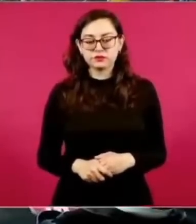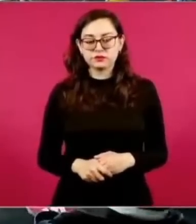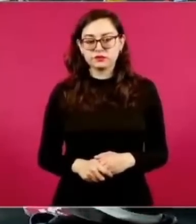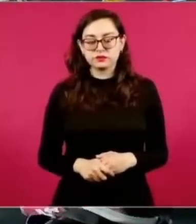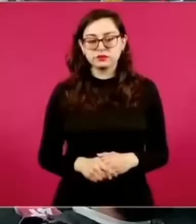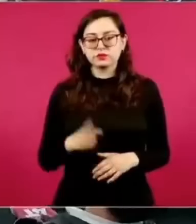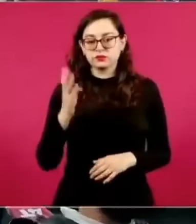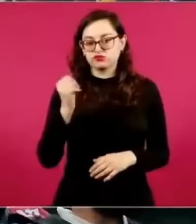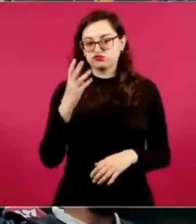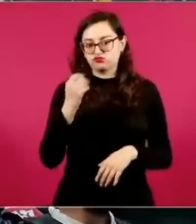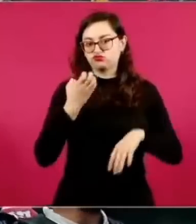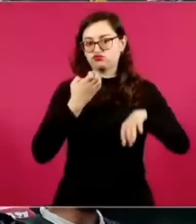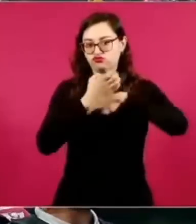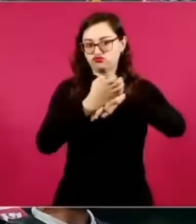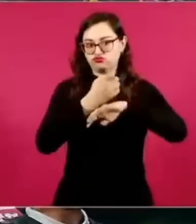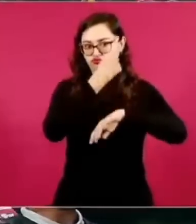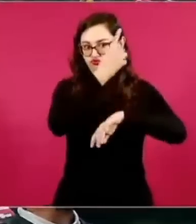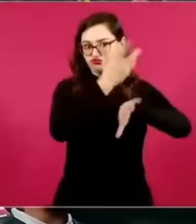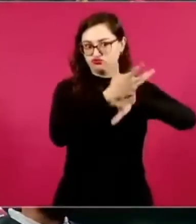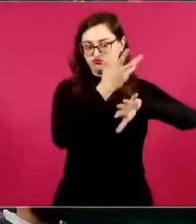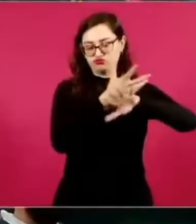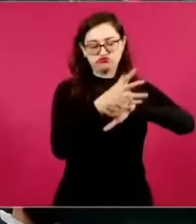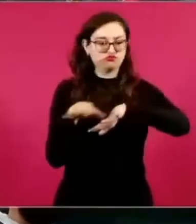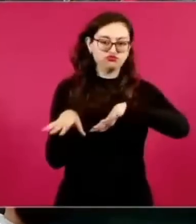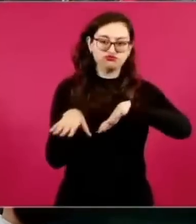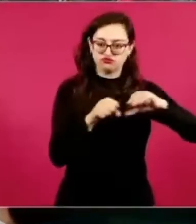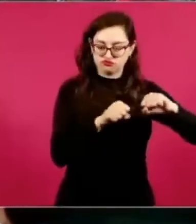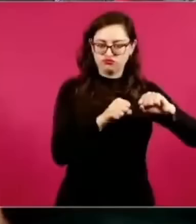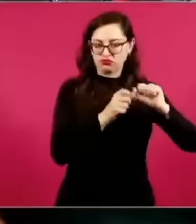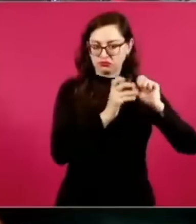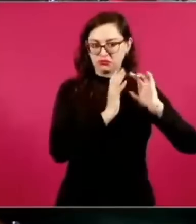de Estados Unidos. Entonces,